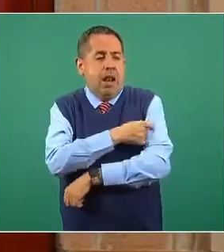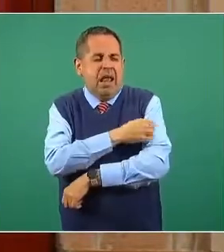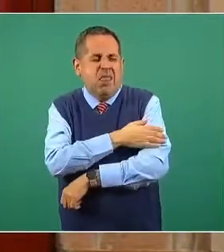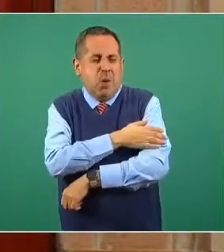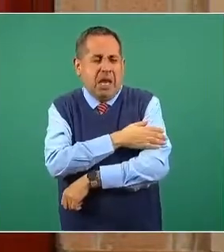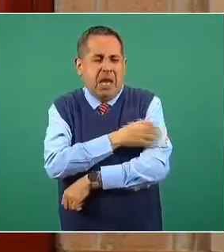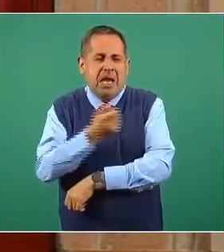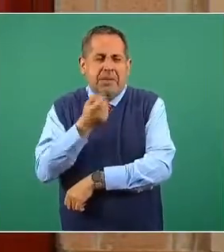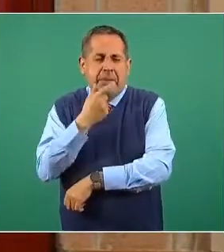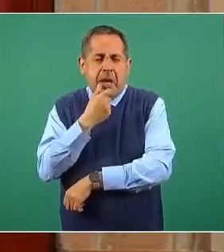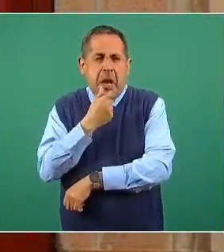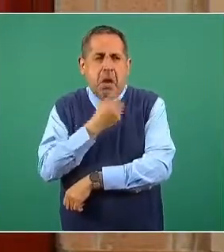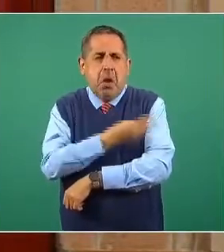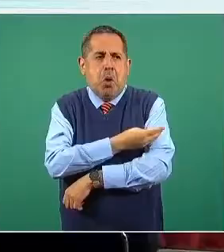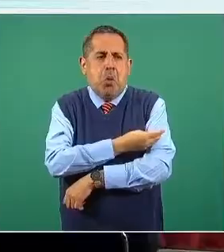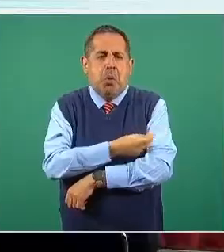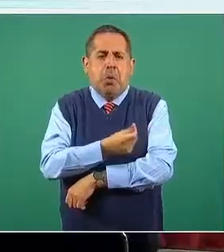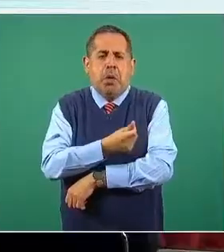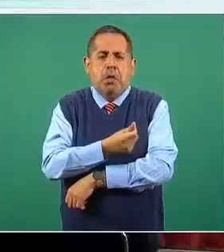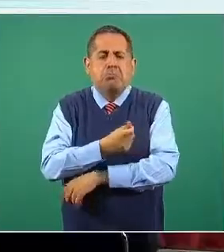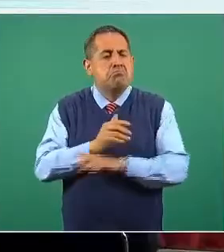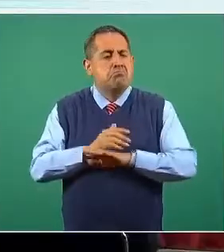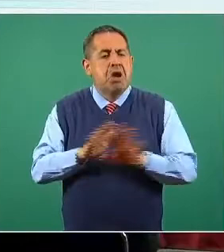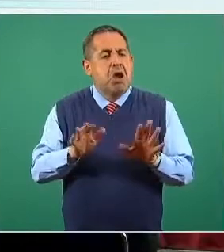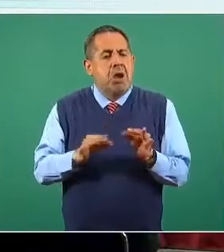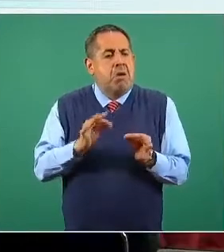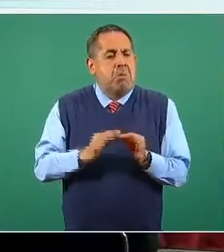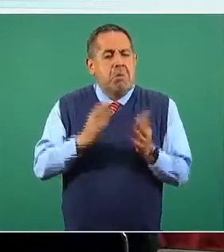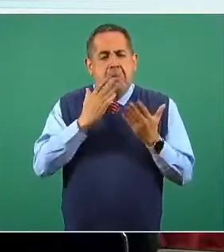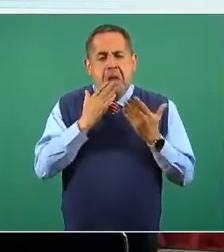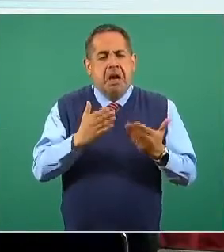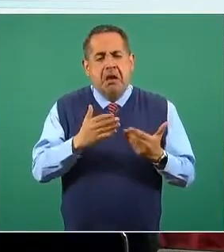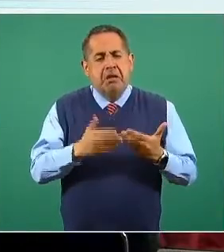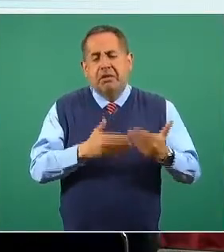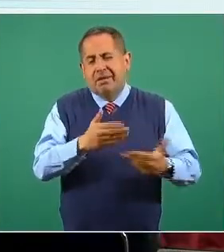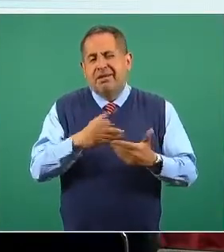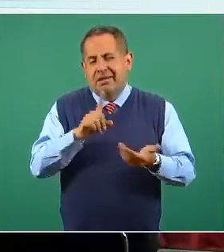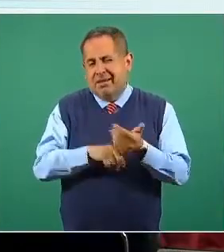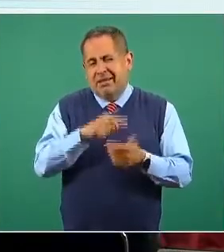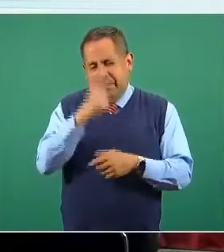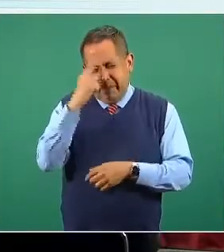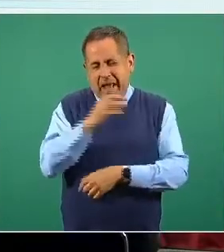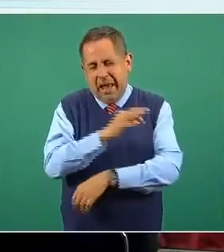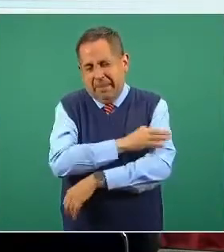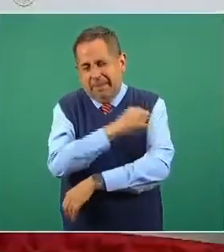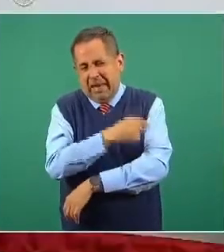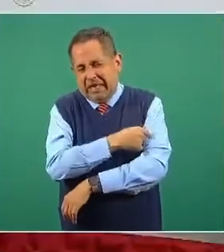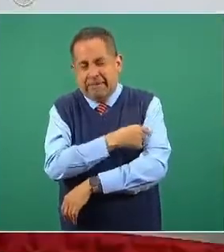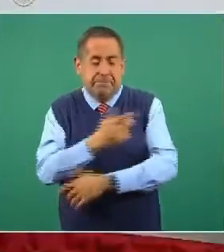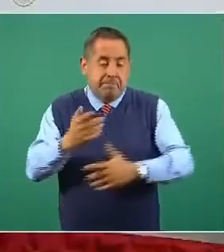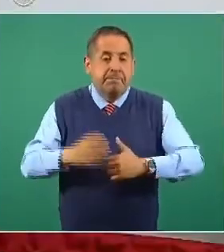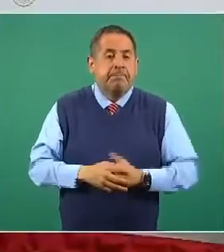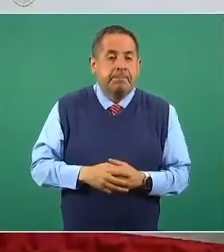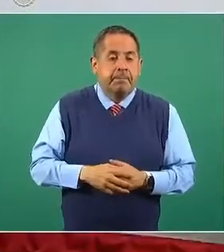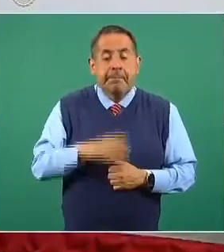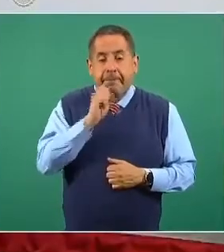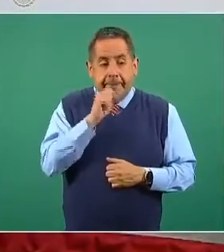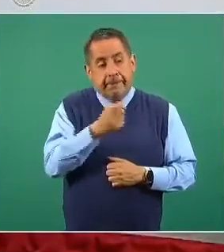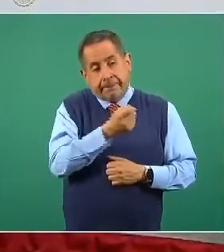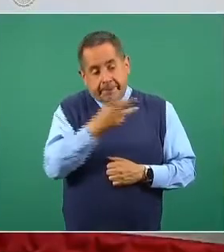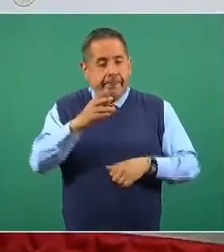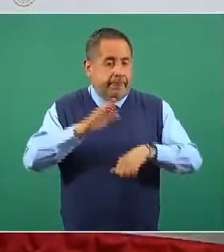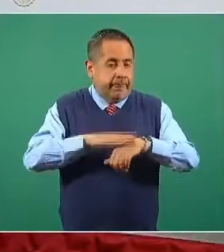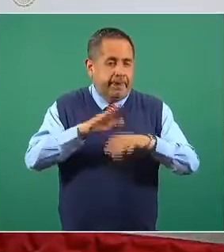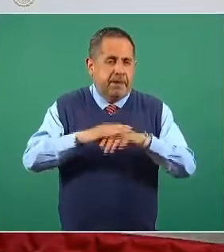el malestar y el dolor que se tiene en el lugar específico de la aplicación. Así también se han notificado